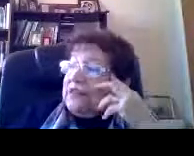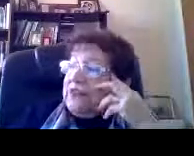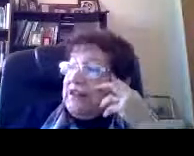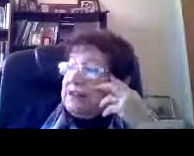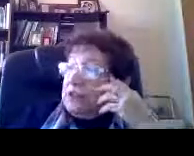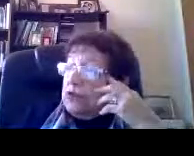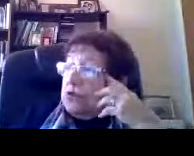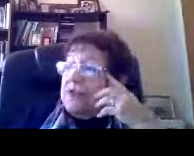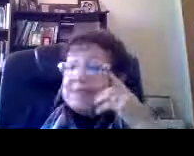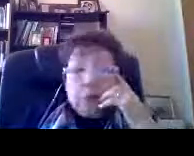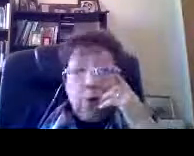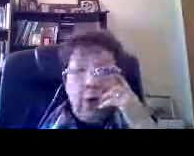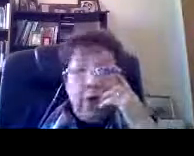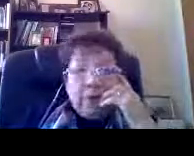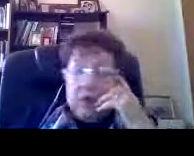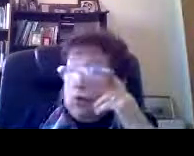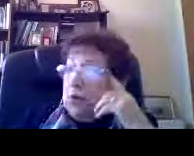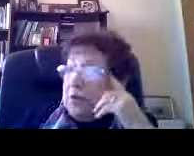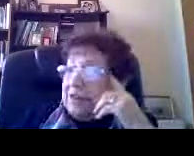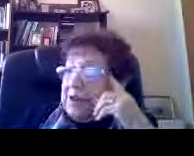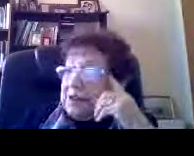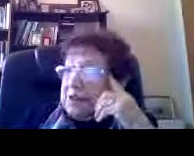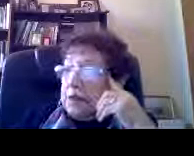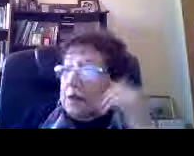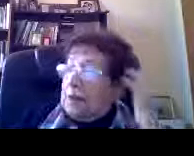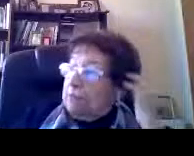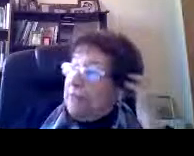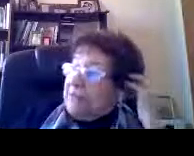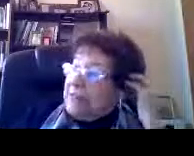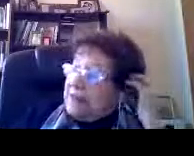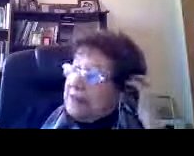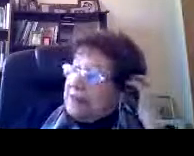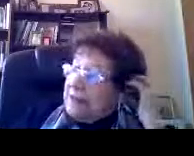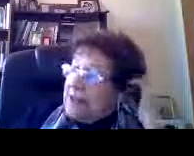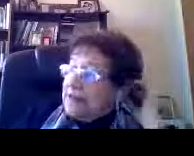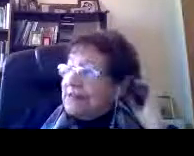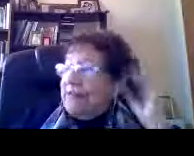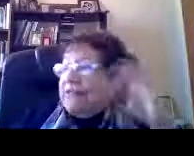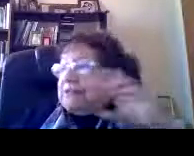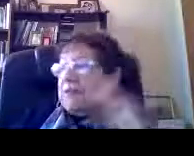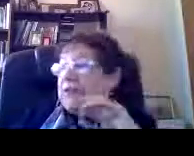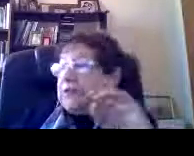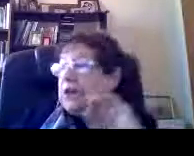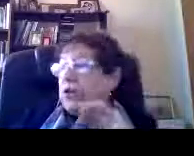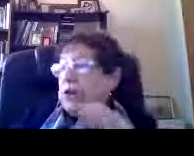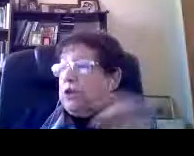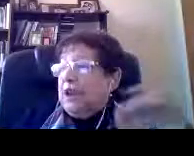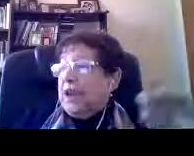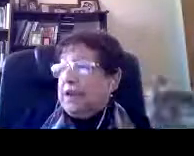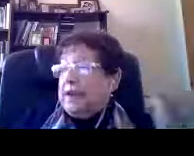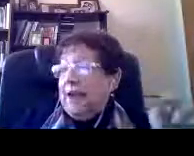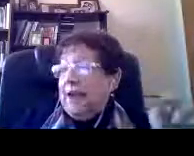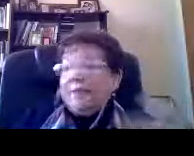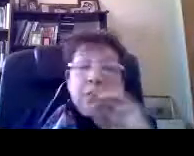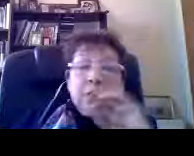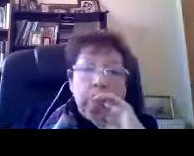¿Existirían diferencias en torno al sexo asociado al TDAH? Pareciera ser que el TDAH es 3 veces más frecuente en los niños que en las